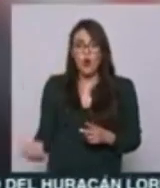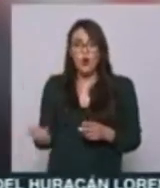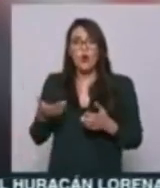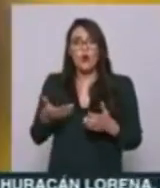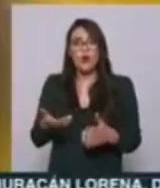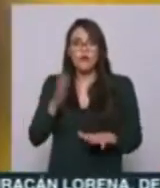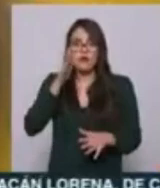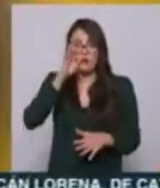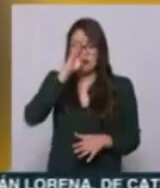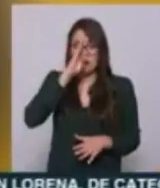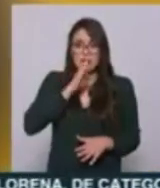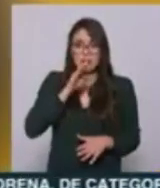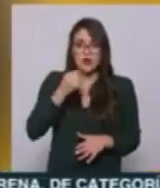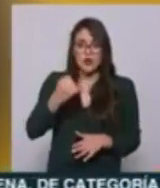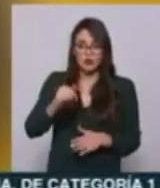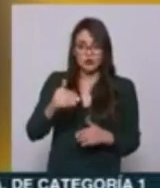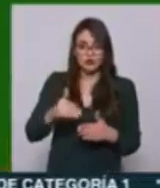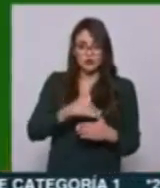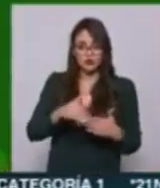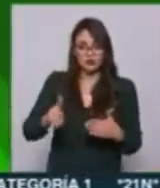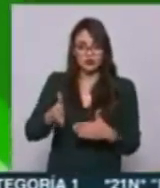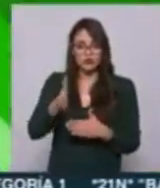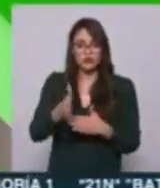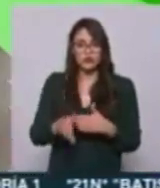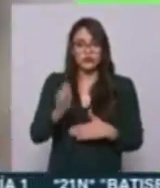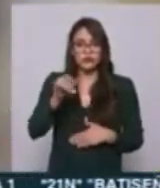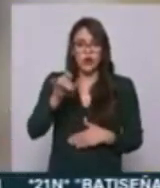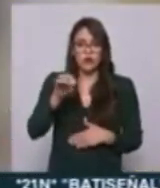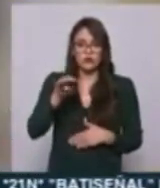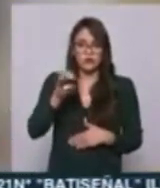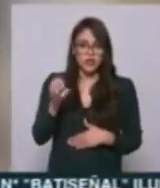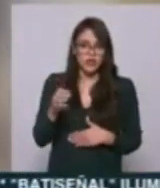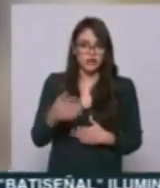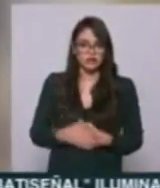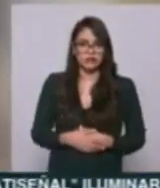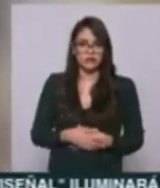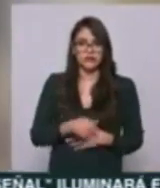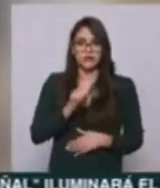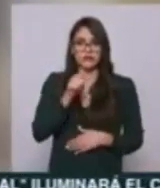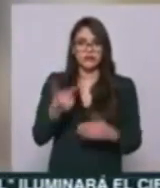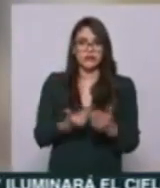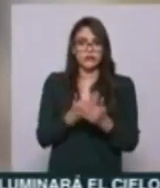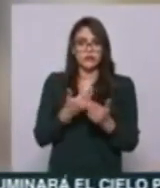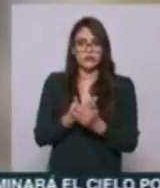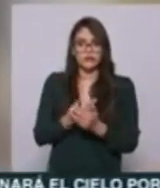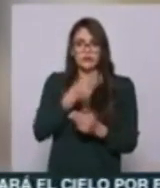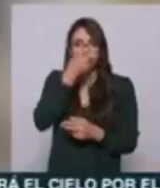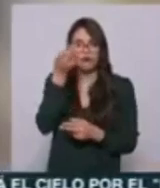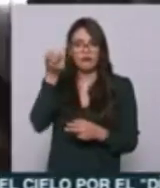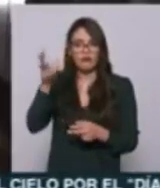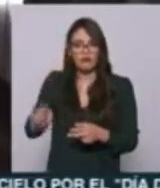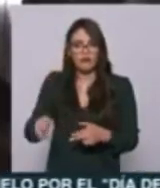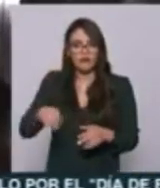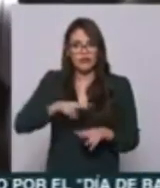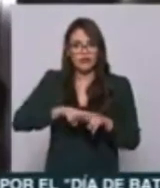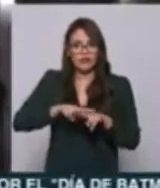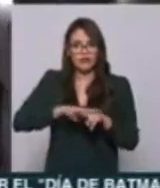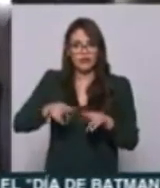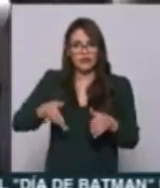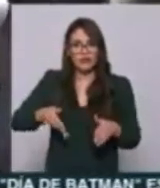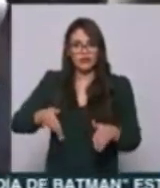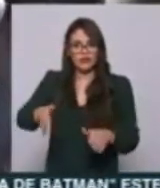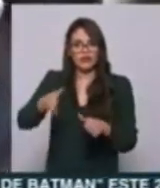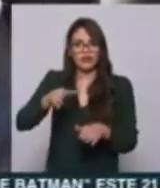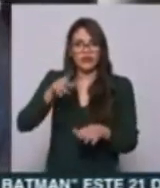al mediodía sobre Insurgentes y San Cosme. Esta mañana un hombre descendió a las vías del metro en la estación Tlatelolco de la